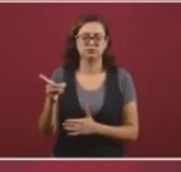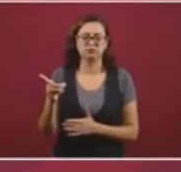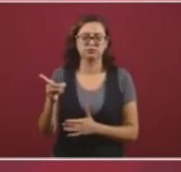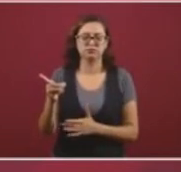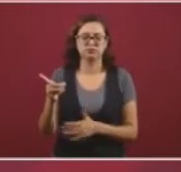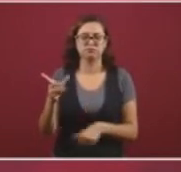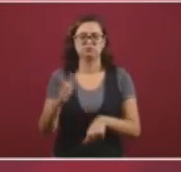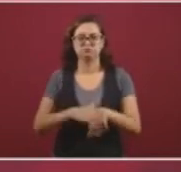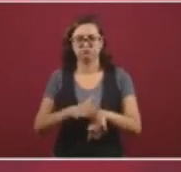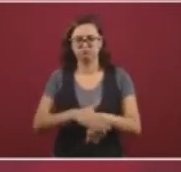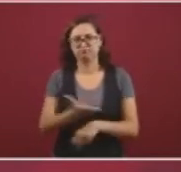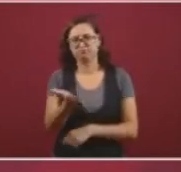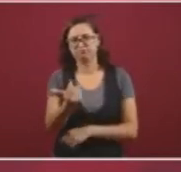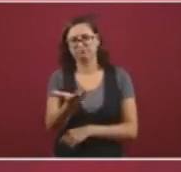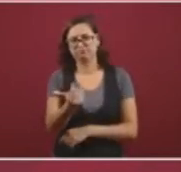pedir